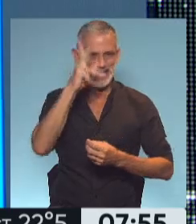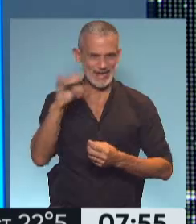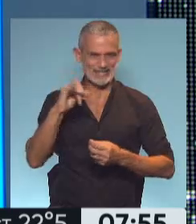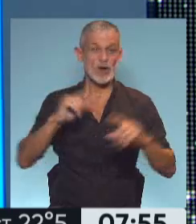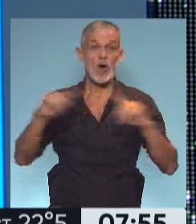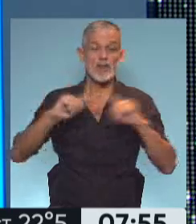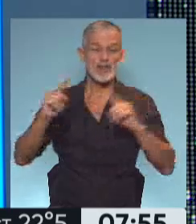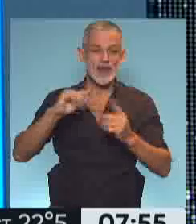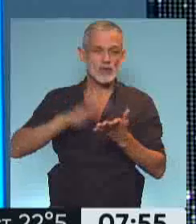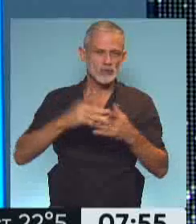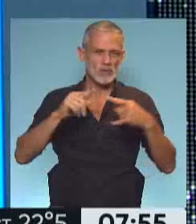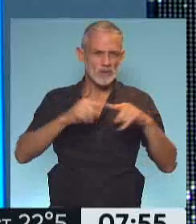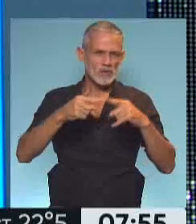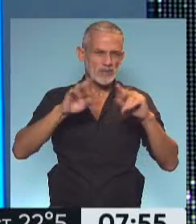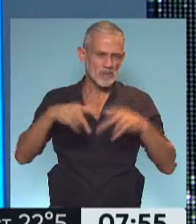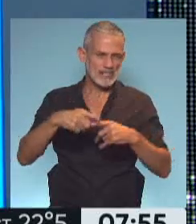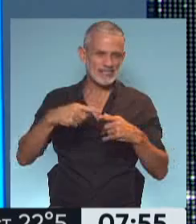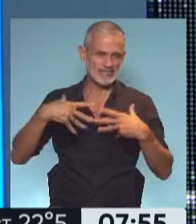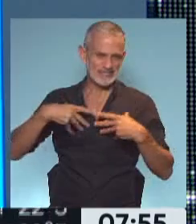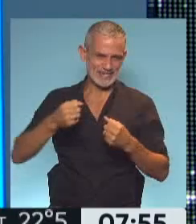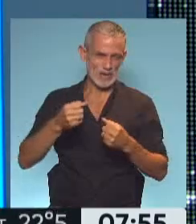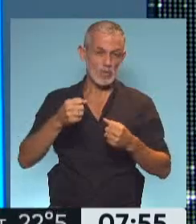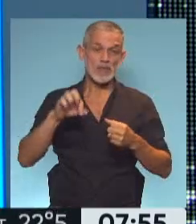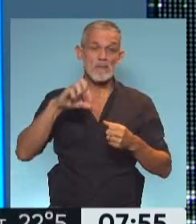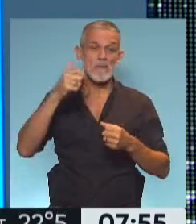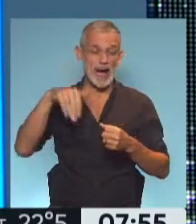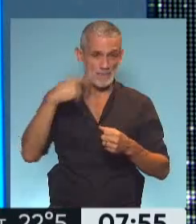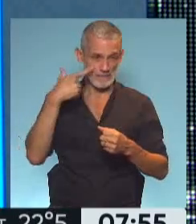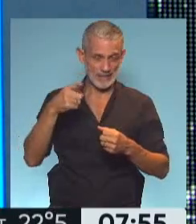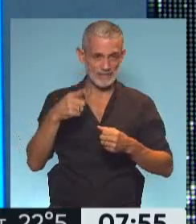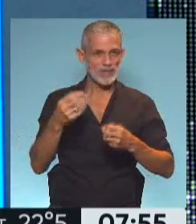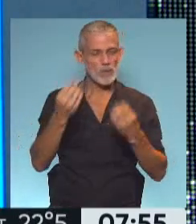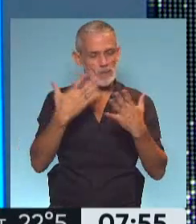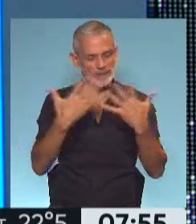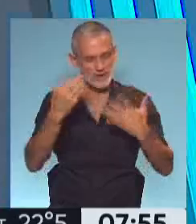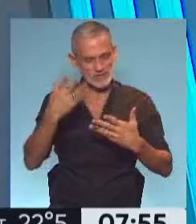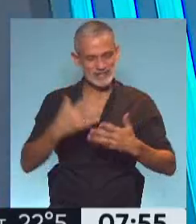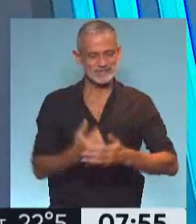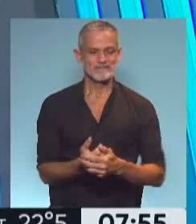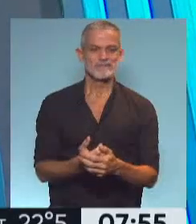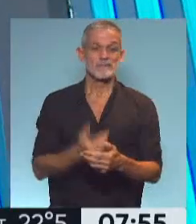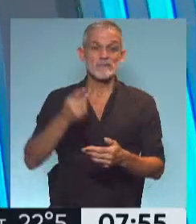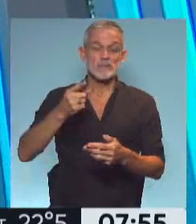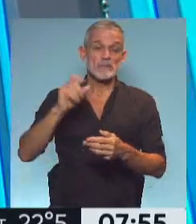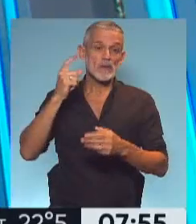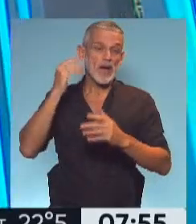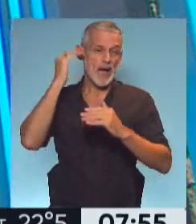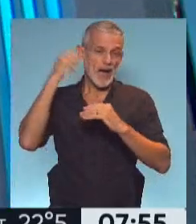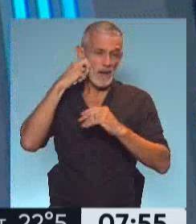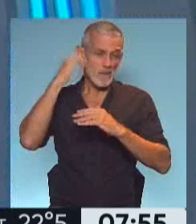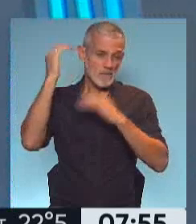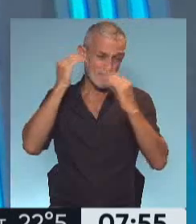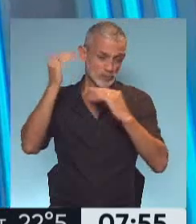de políticas sanitarias del PAMI. ¿Qué tal, Vero? Buen día. ¿Cómo estás? Buen día. Bien. Bueno, en principio los adultos mayores, muchos